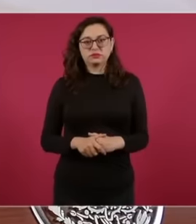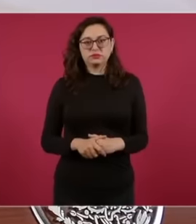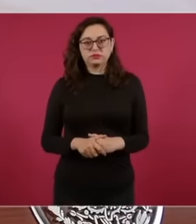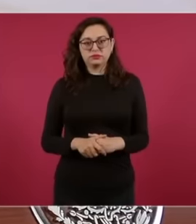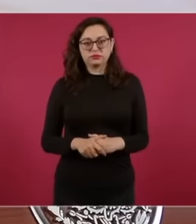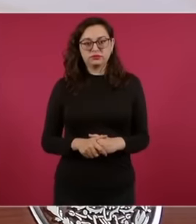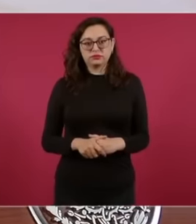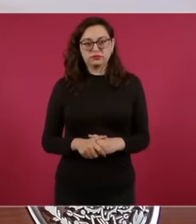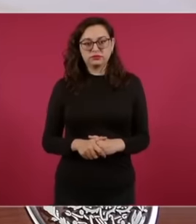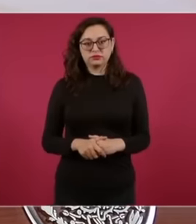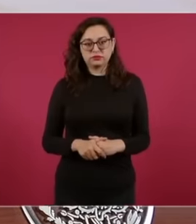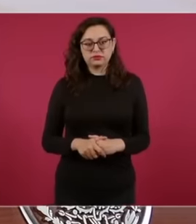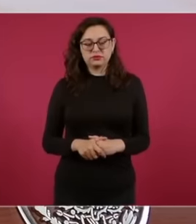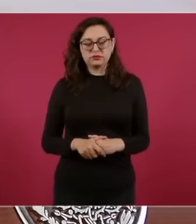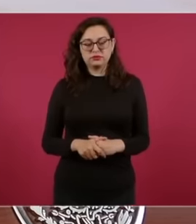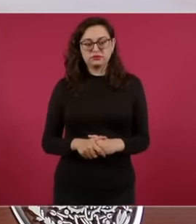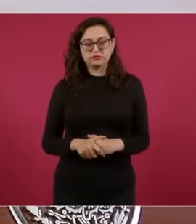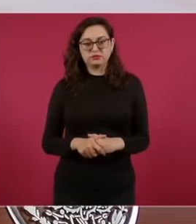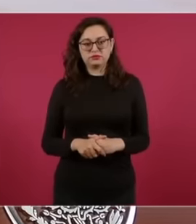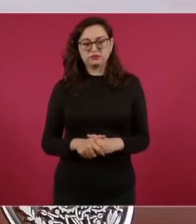El 19